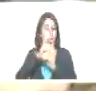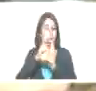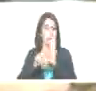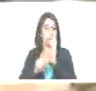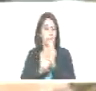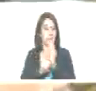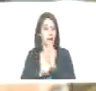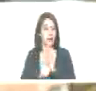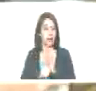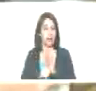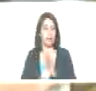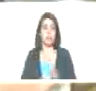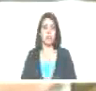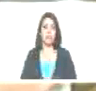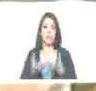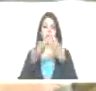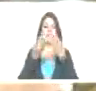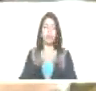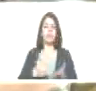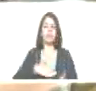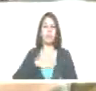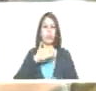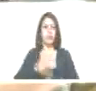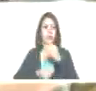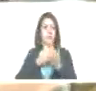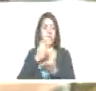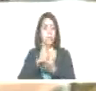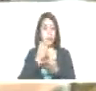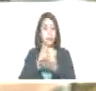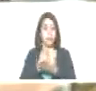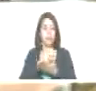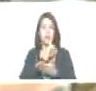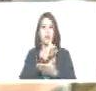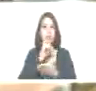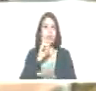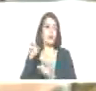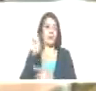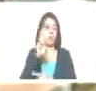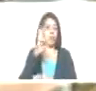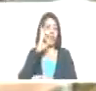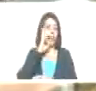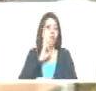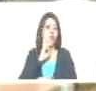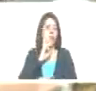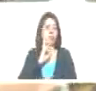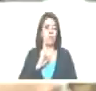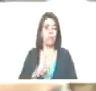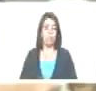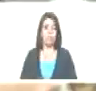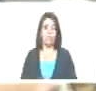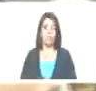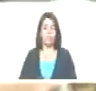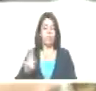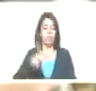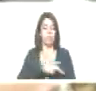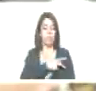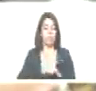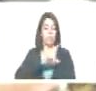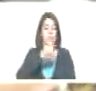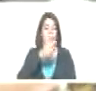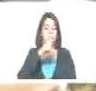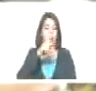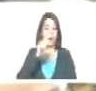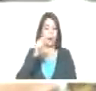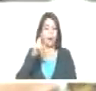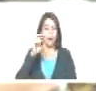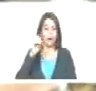nos da la posibilidad cierta de nombrarnos como República Bolivariana, fue el poeta Gustavo Pereira. Y creo